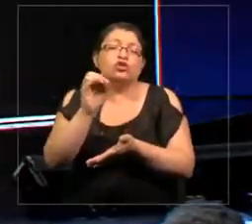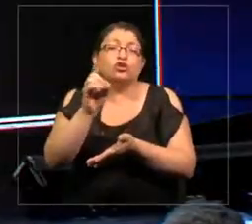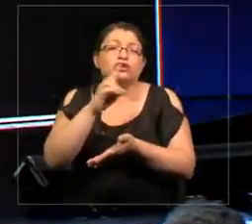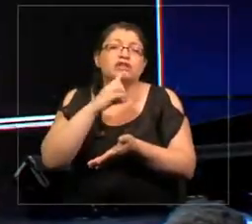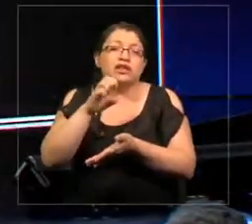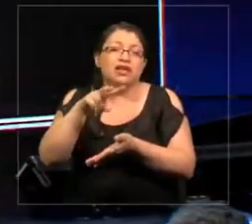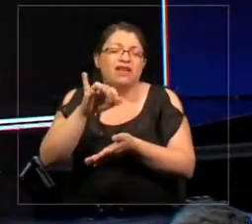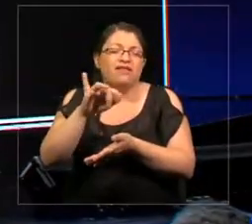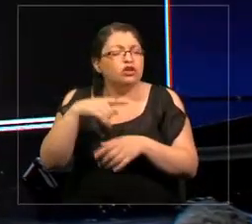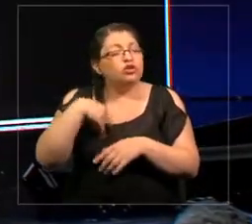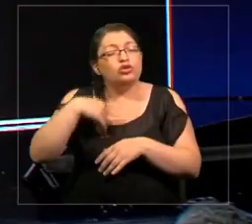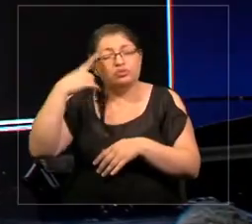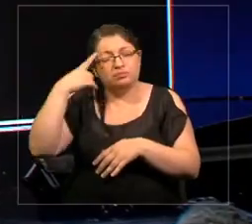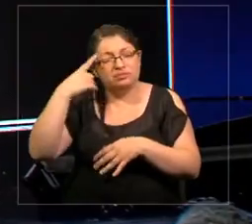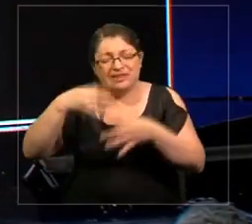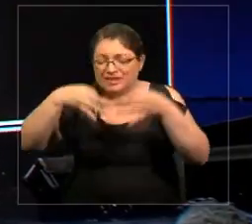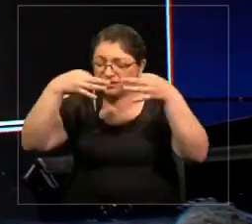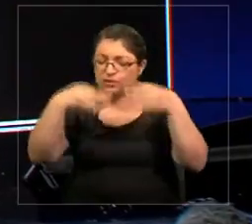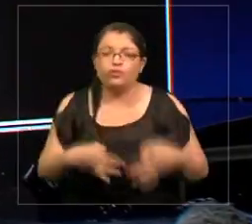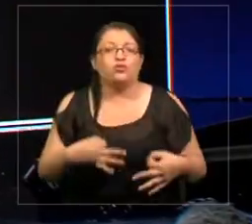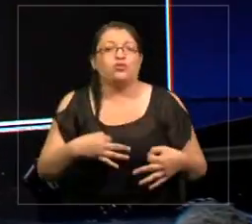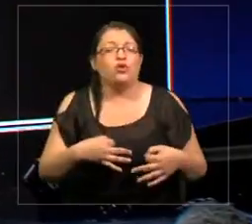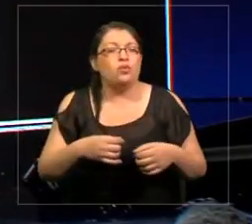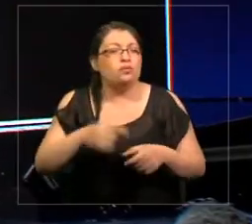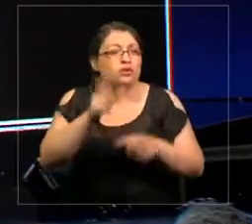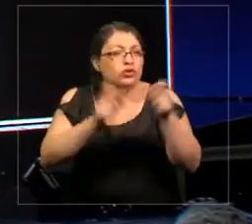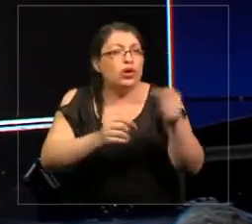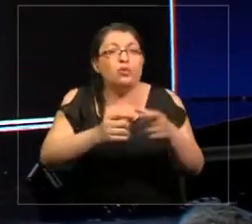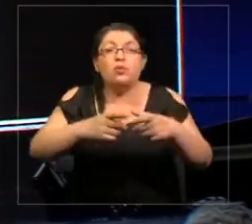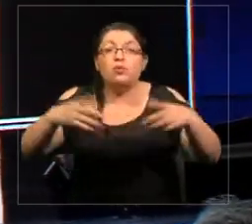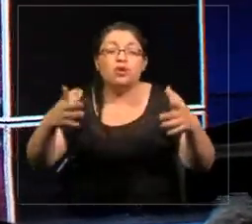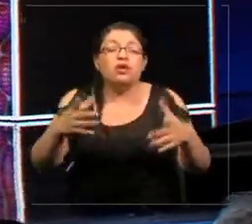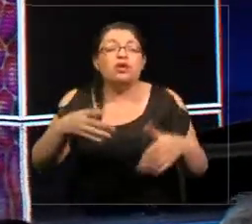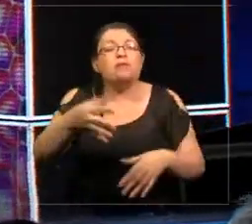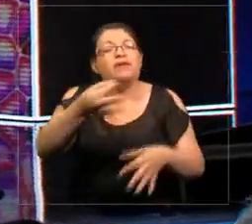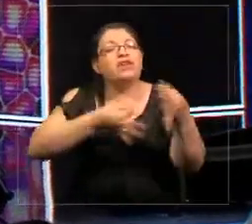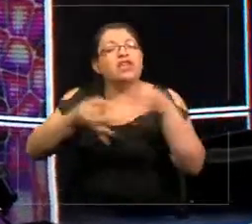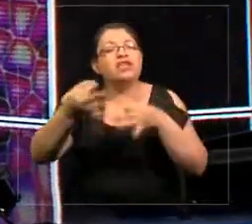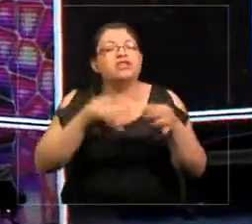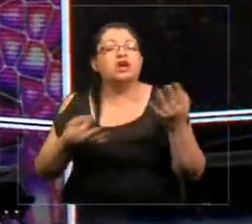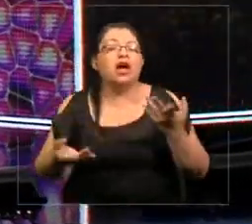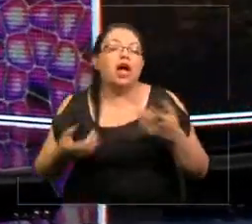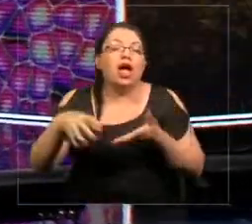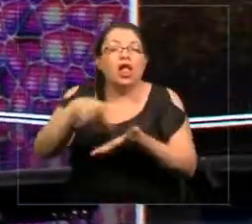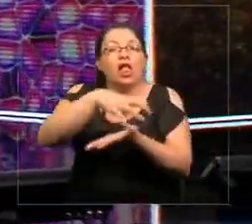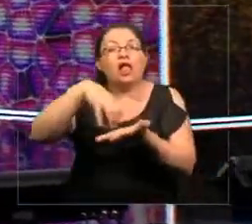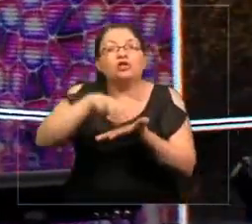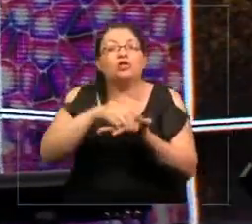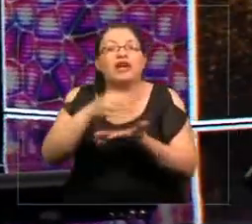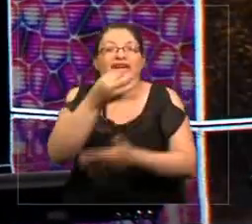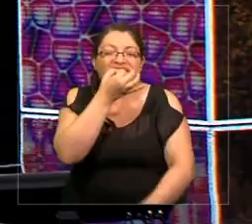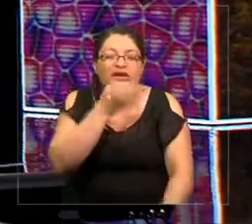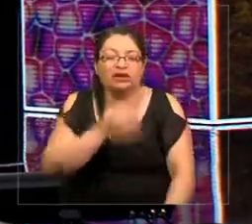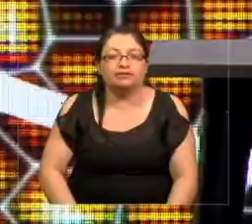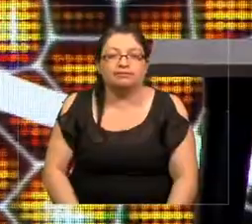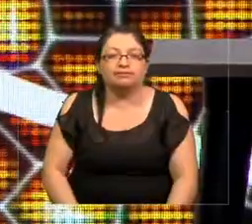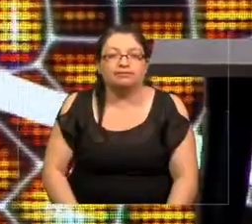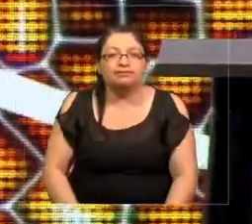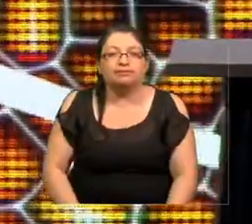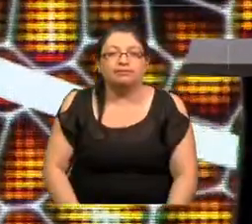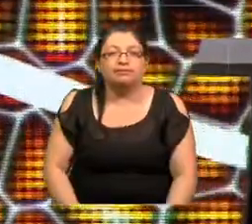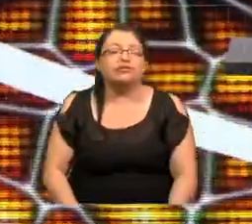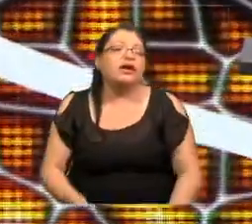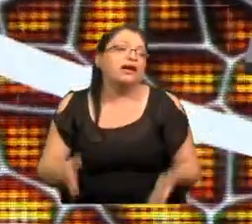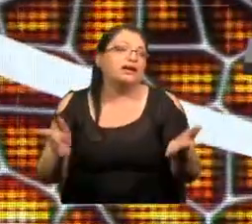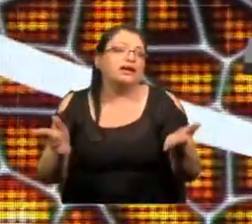que muchísimas personas me hubieran contestado la ciudad sostenible es la ciudad verde y que me hubieran